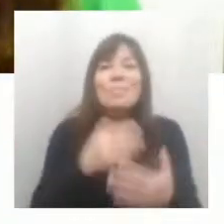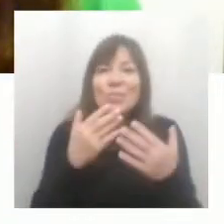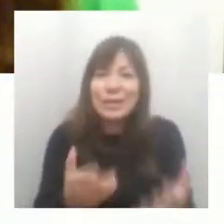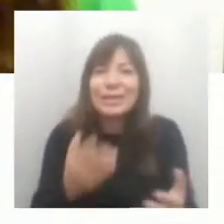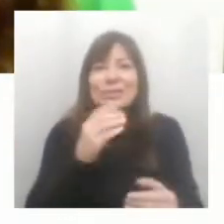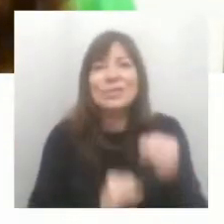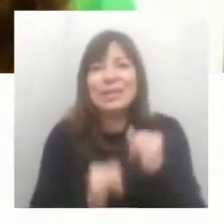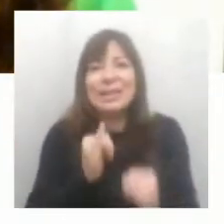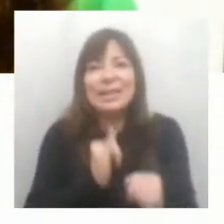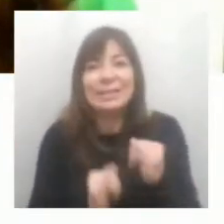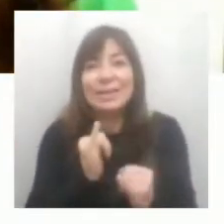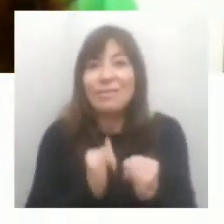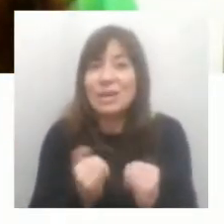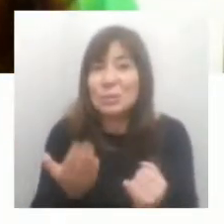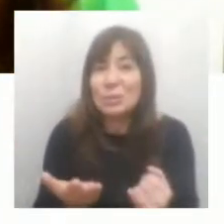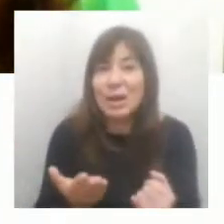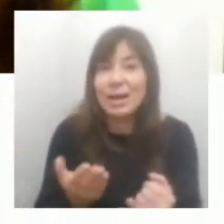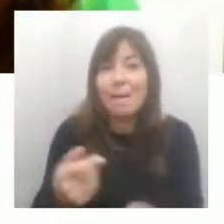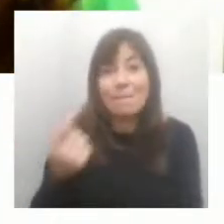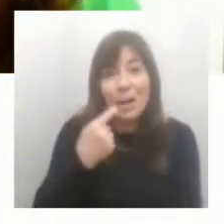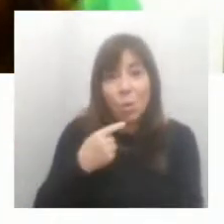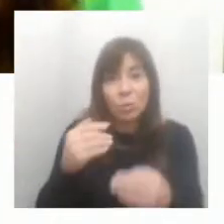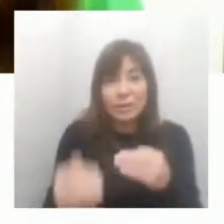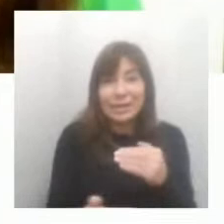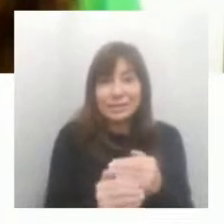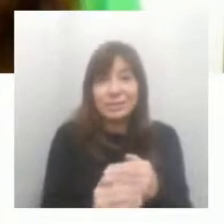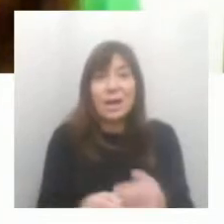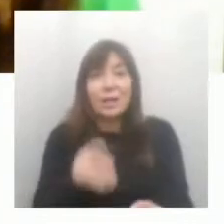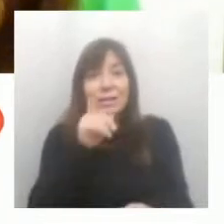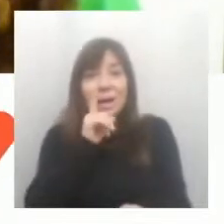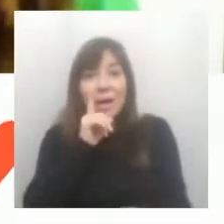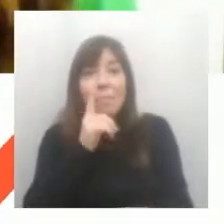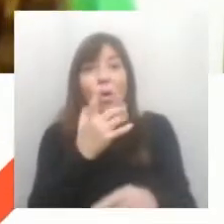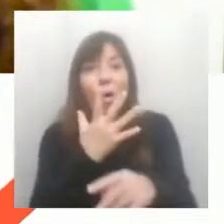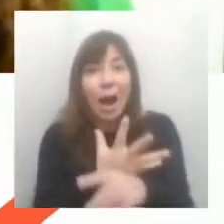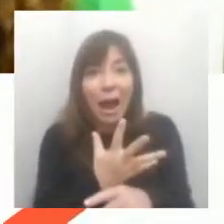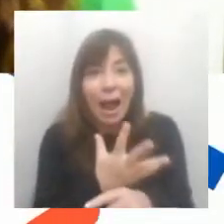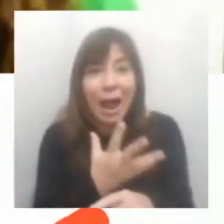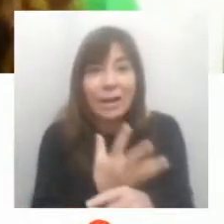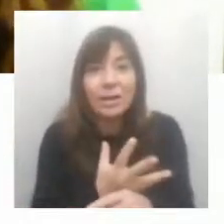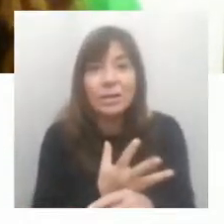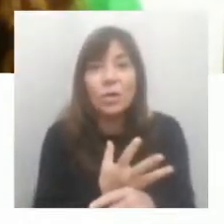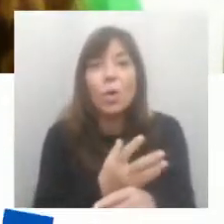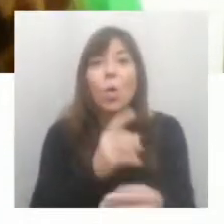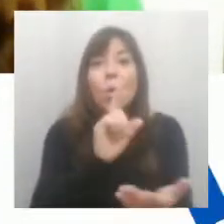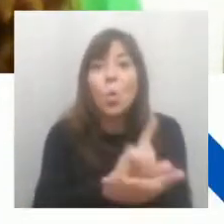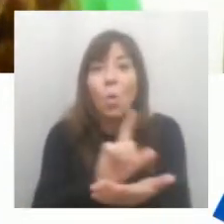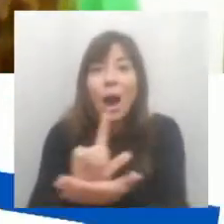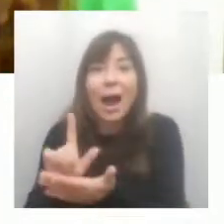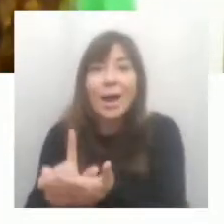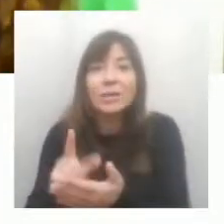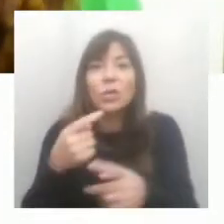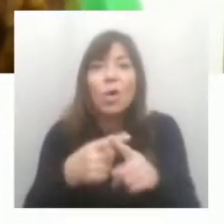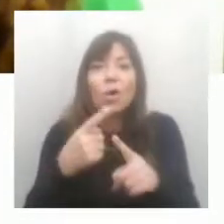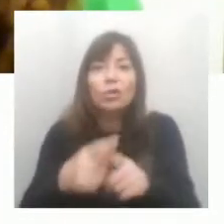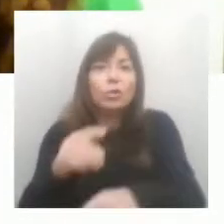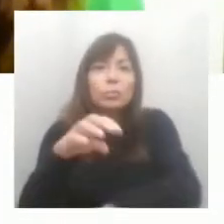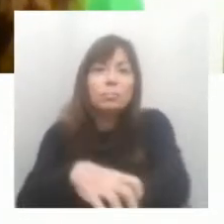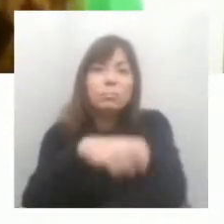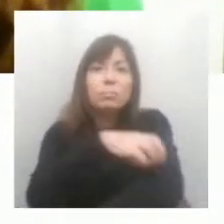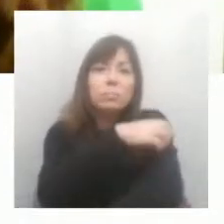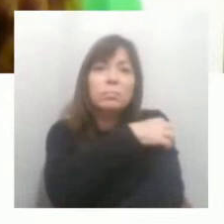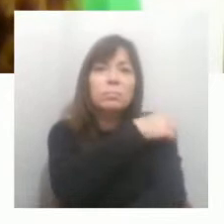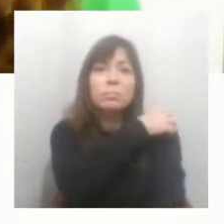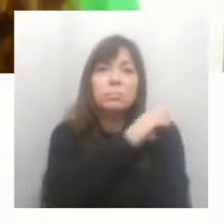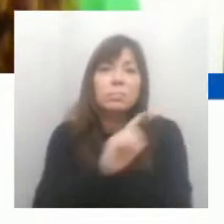virtuales. De hecho, nos preguntan en una instancia si tenemos una suerte de sucursales del museo en otras ubicaciones. Déjenme contarles que de hecho el